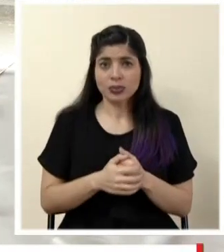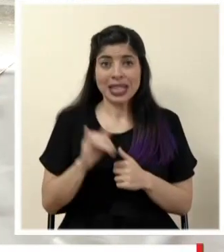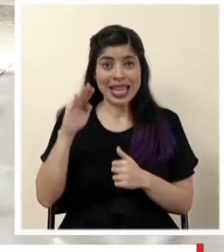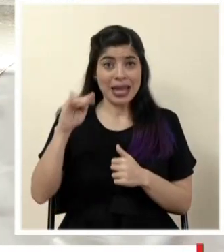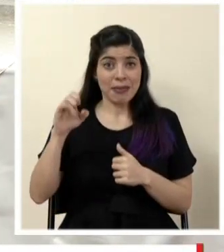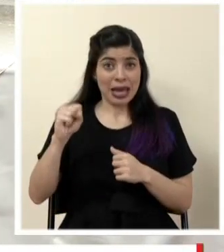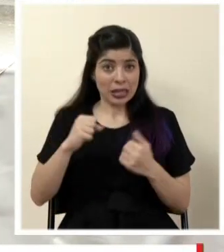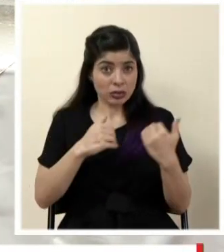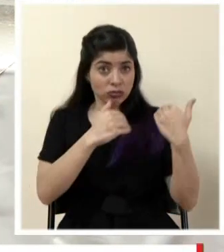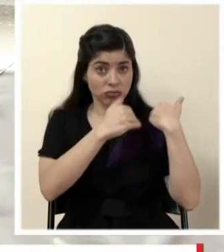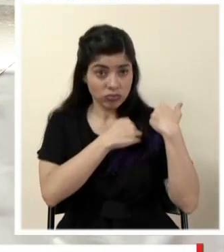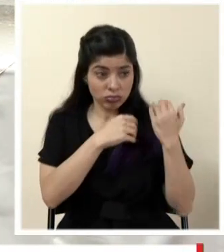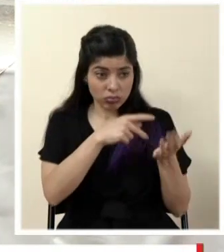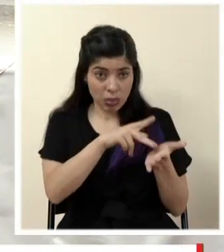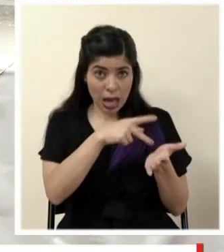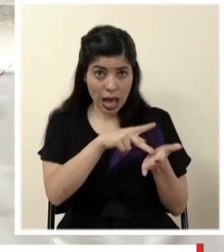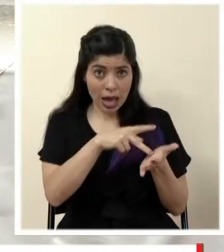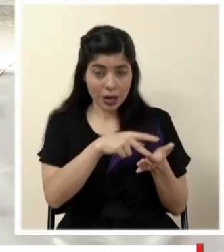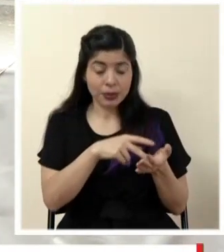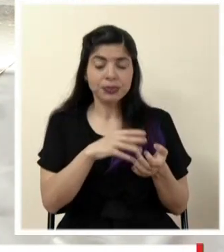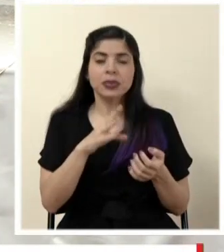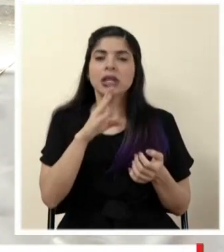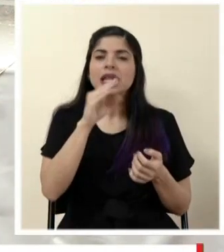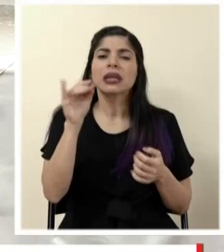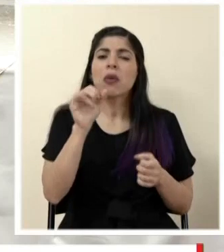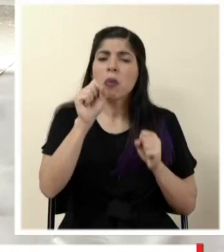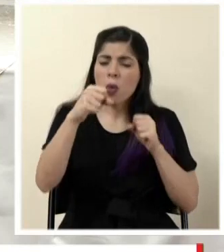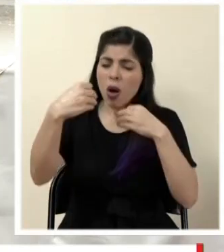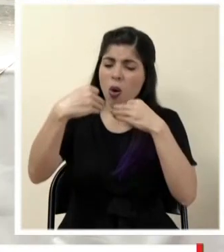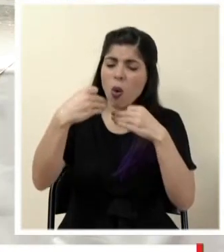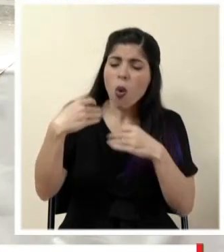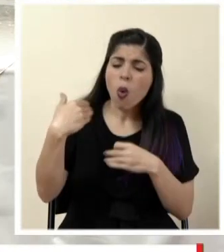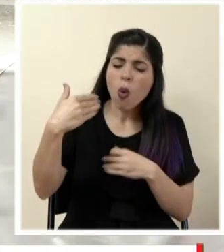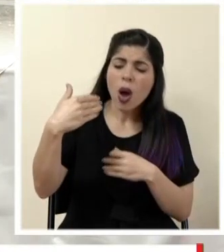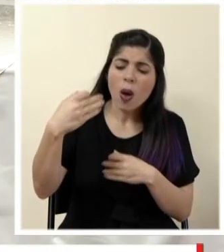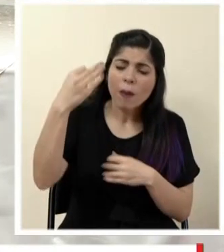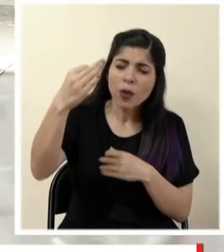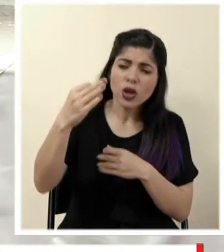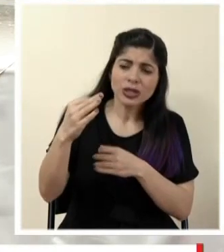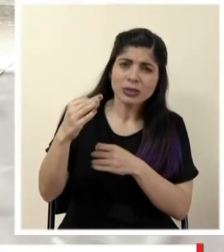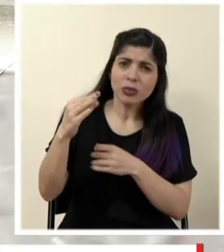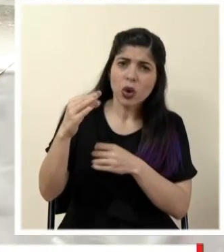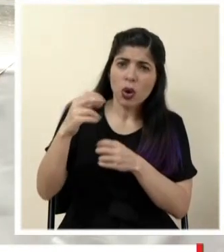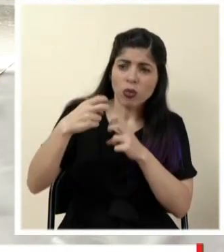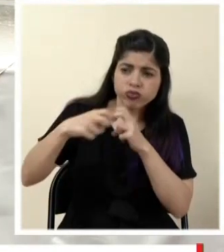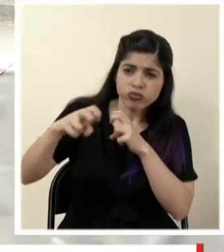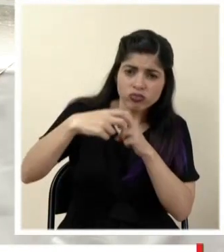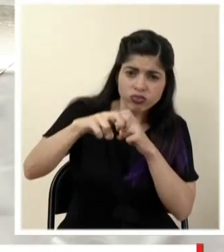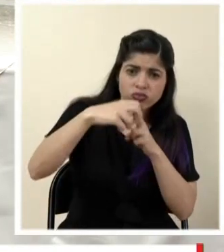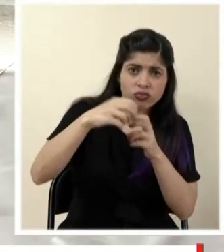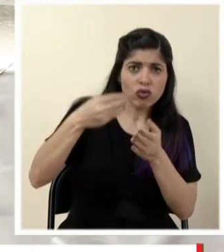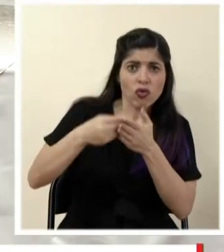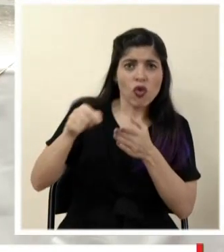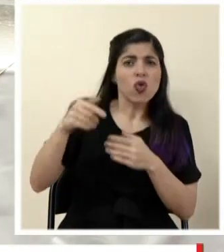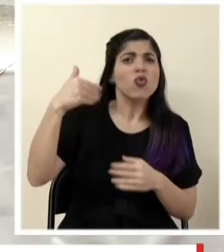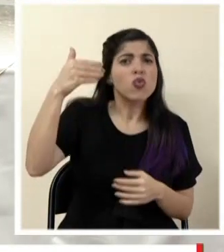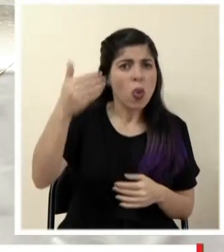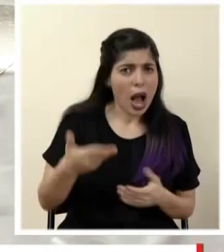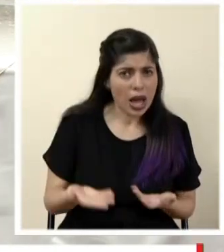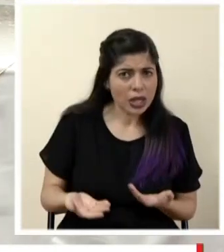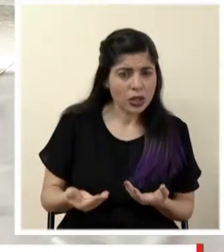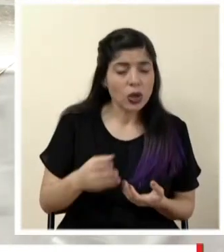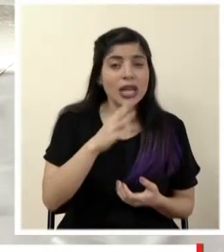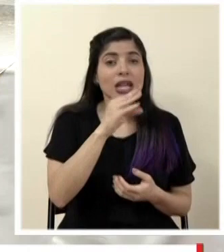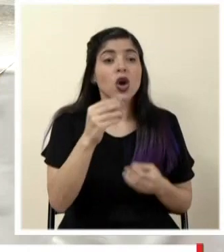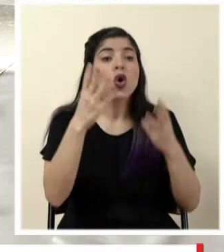ese costo y si podría detallar cuándo se harían los próximos depósitos en el bono Proteger y la fecha